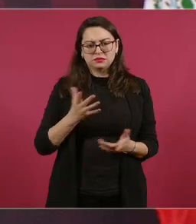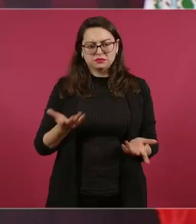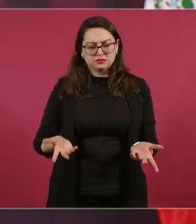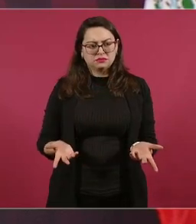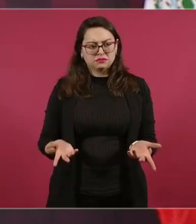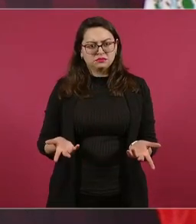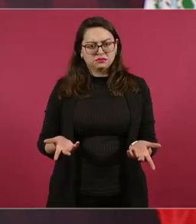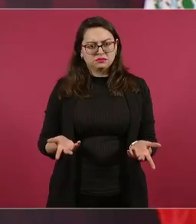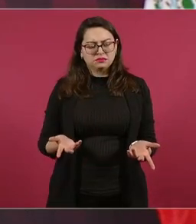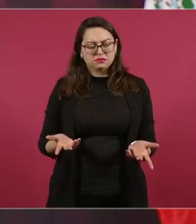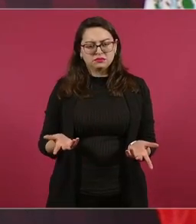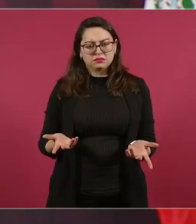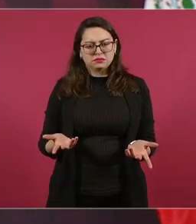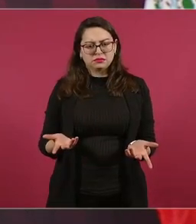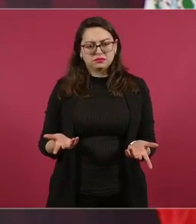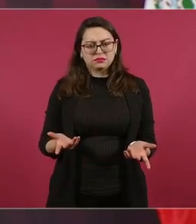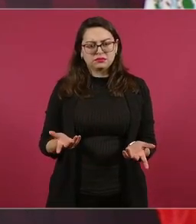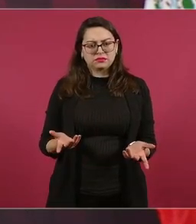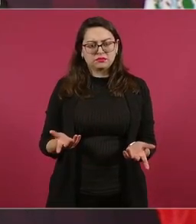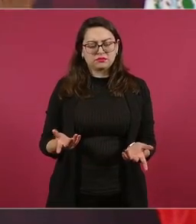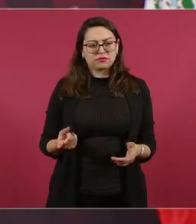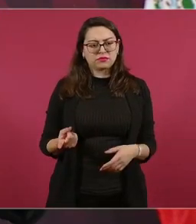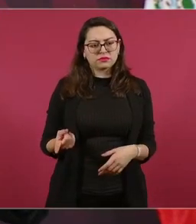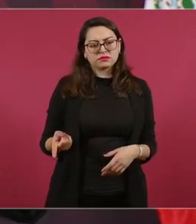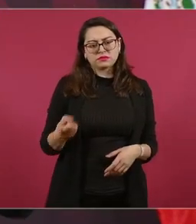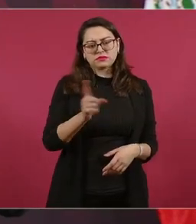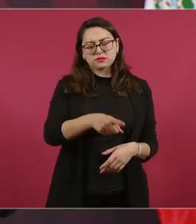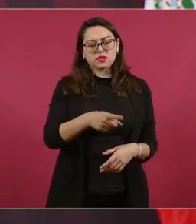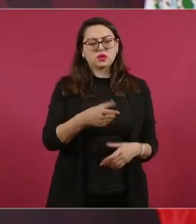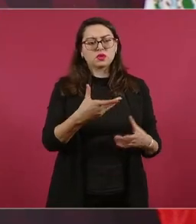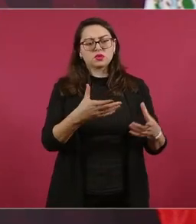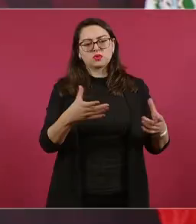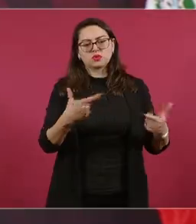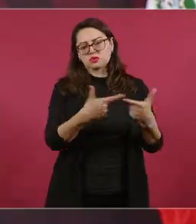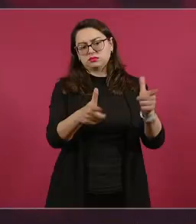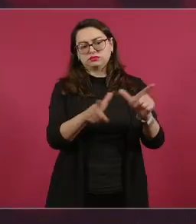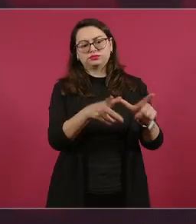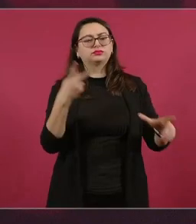para la candidata que está